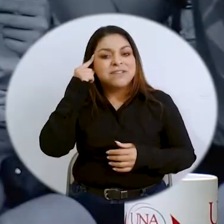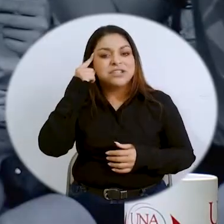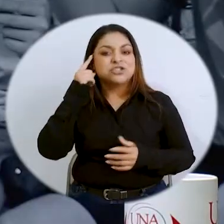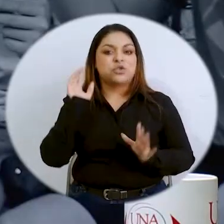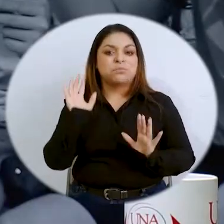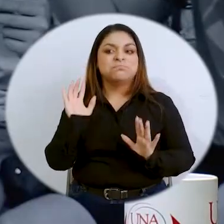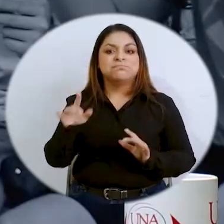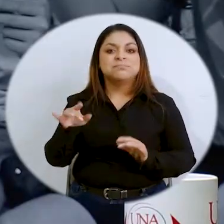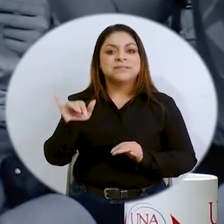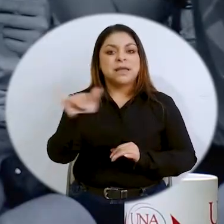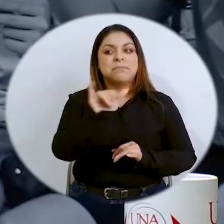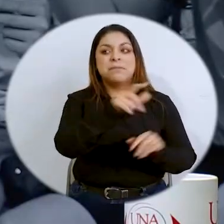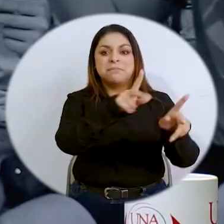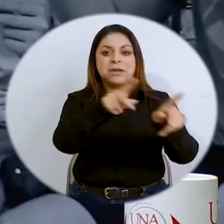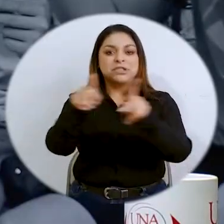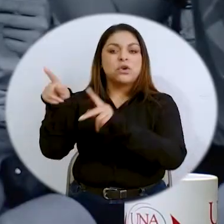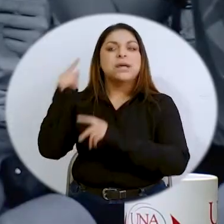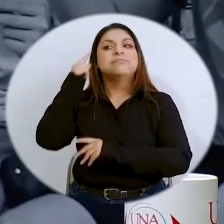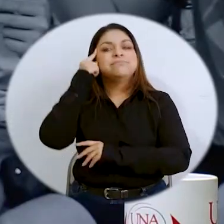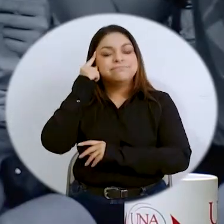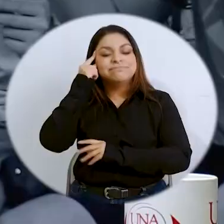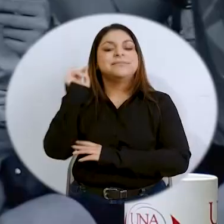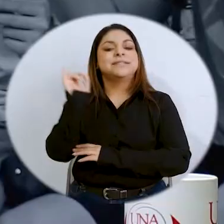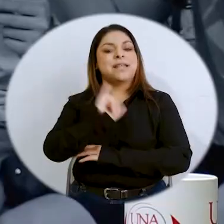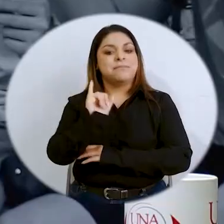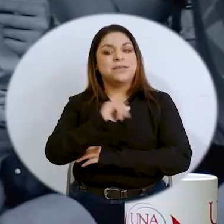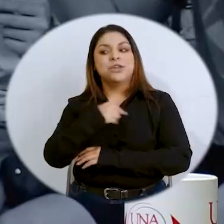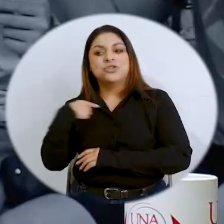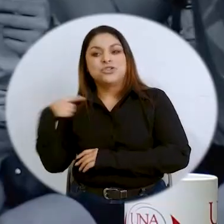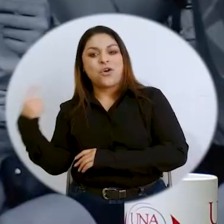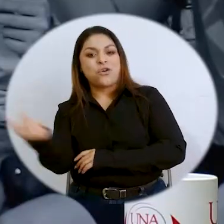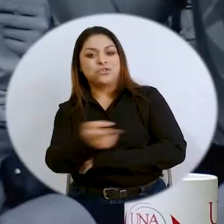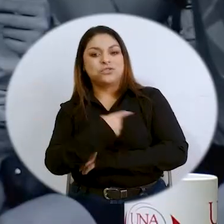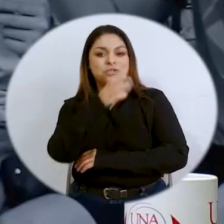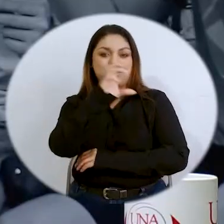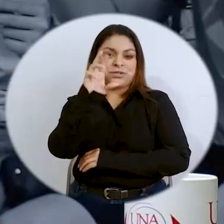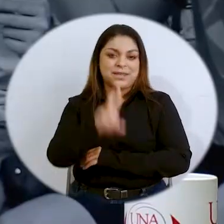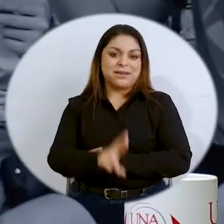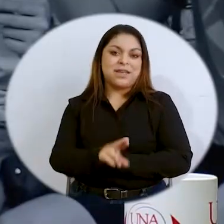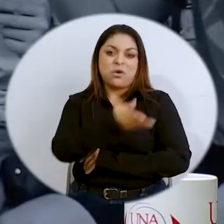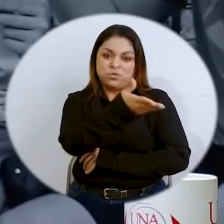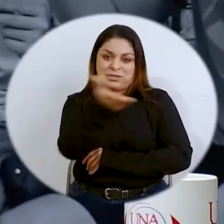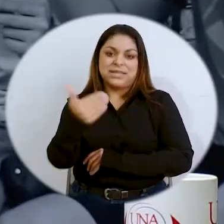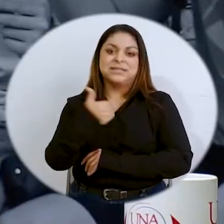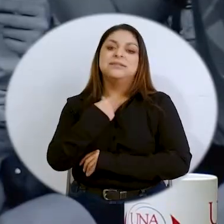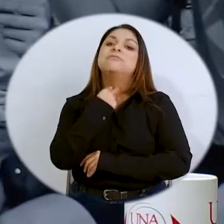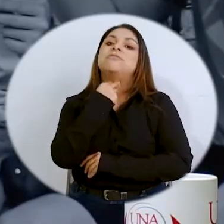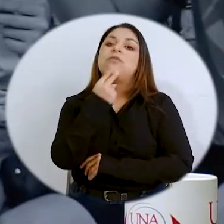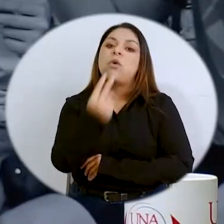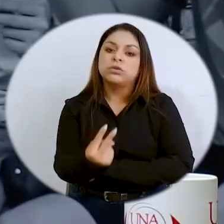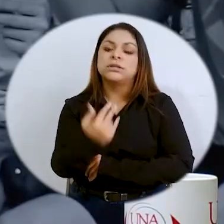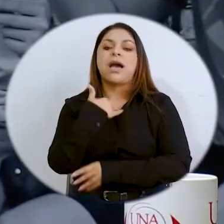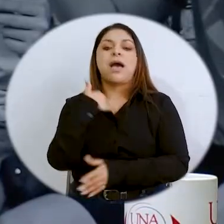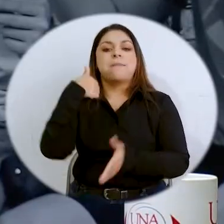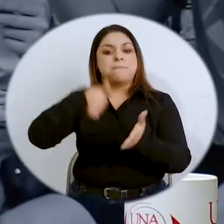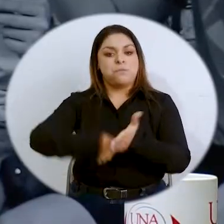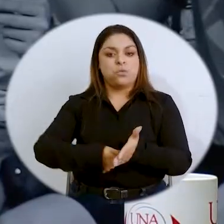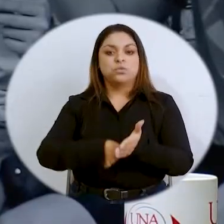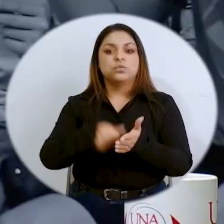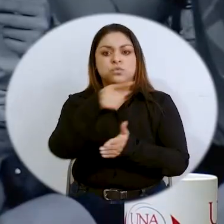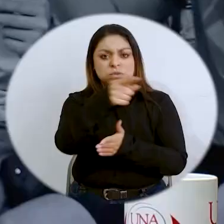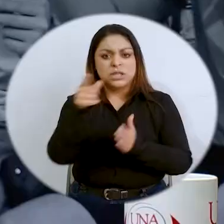suben las personas, ¿verdad? Todos y cada uno de nosotros y nosotras en Costa Rica pues tenemos voz y voto y podemos